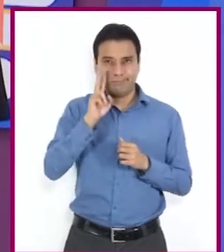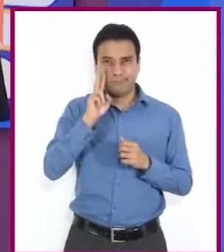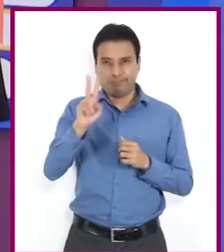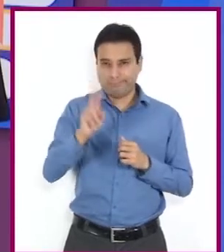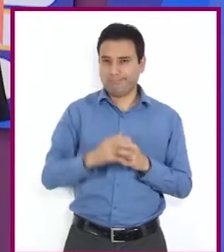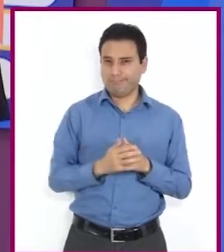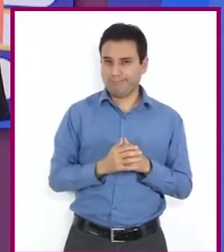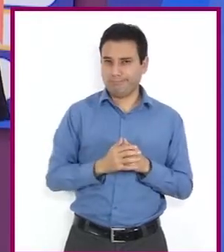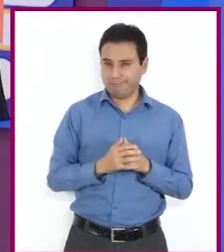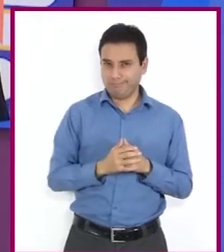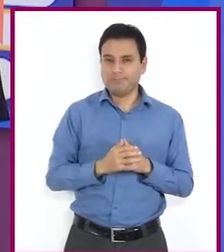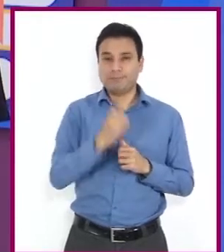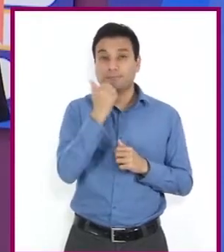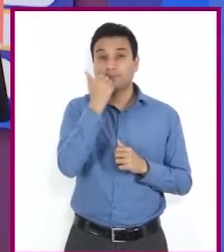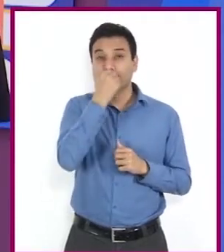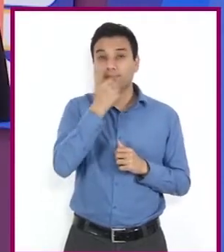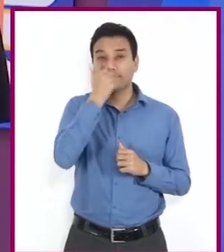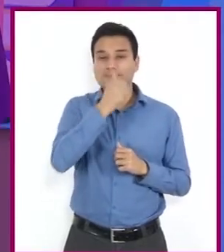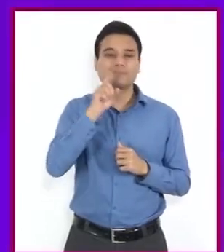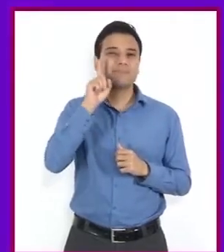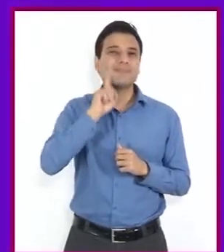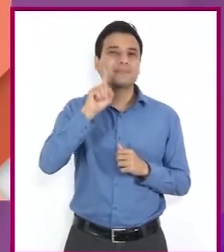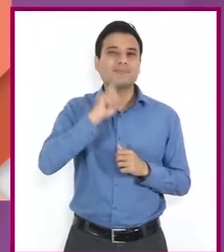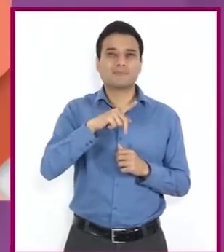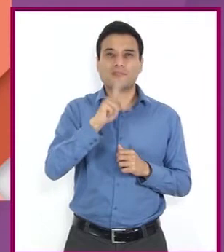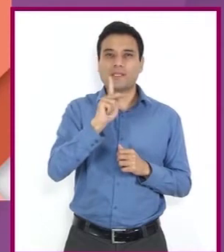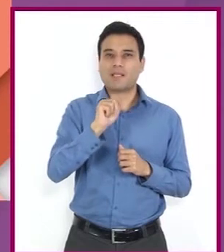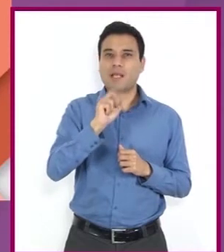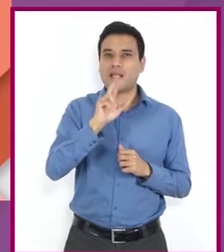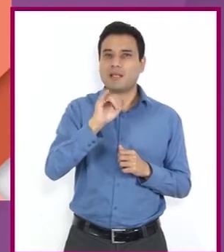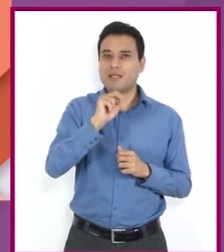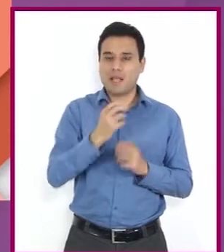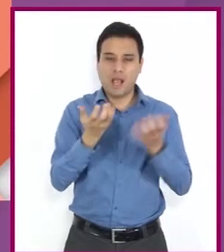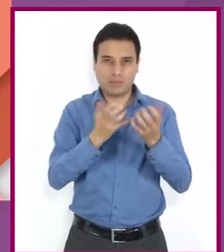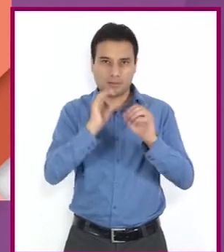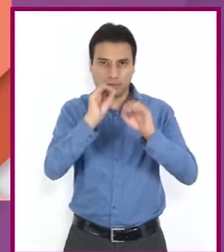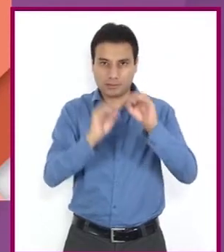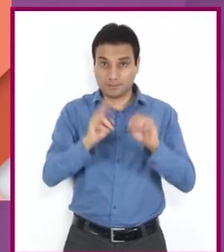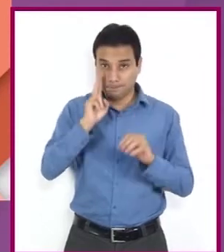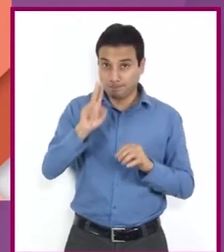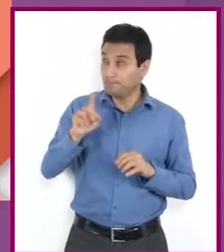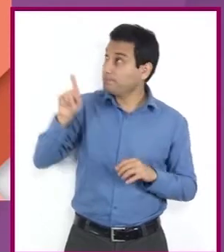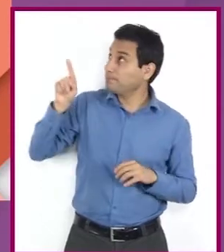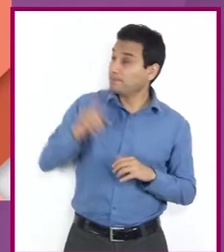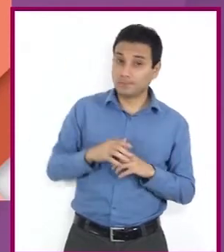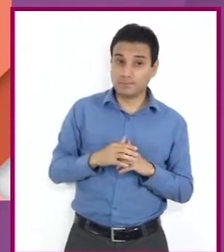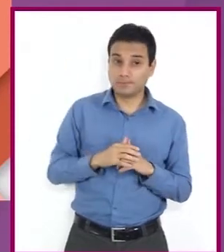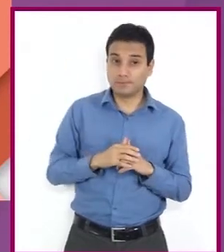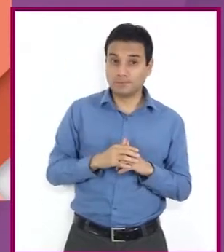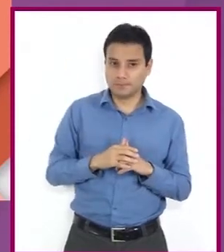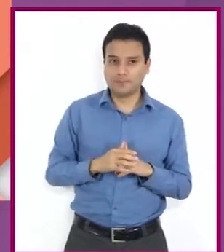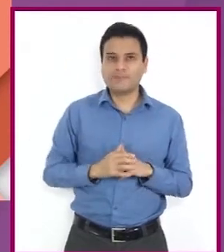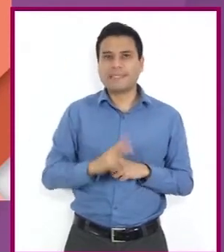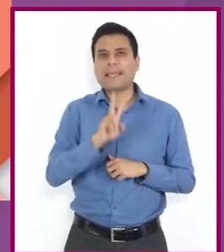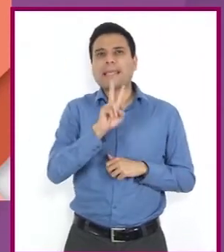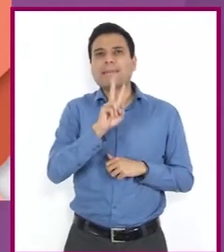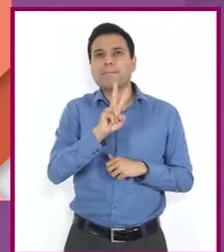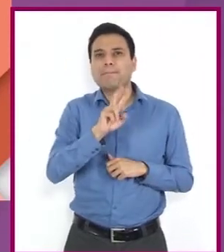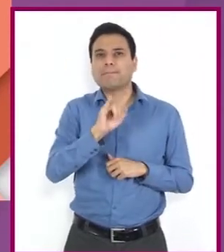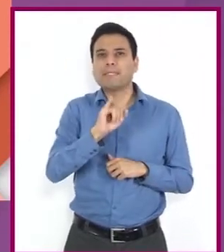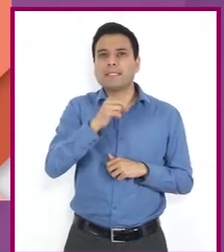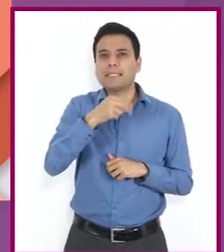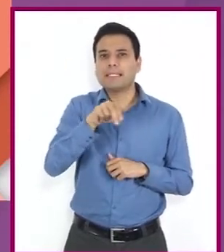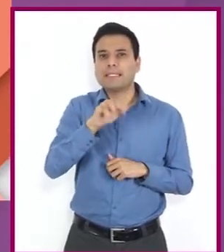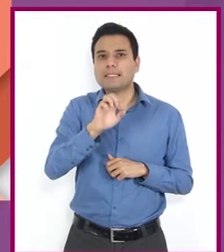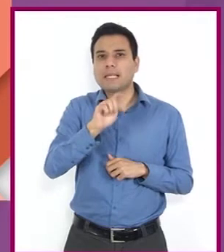materiales que elaboró la alumna Karin. Como pueden observar, Las viñetas son recuadros en los que se ilustra